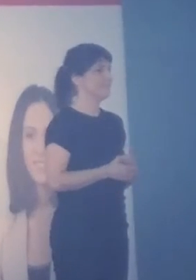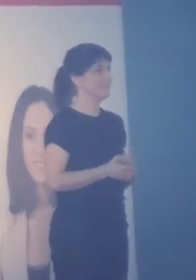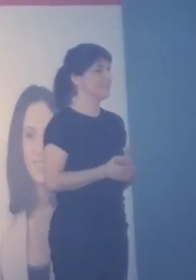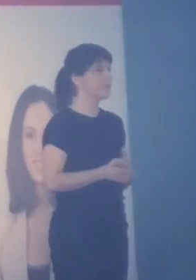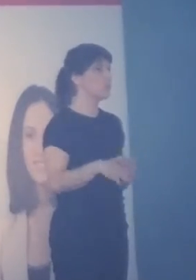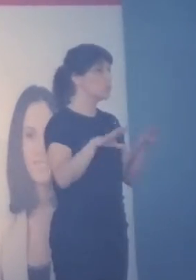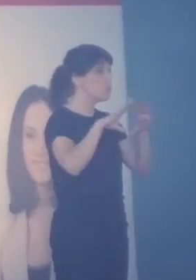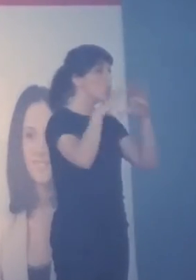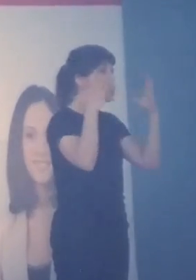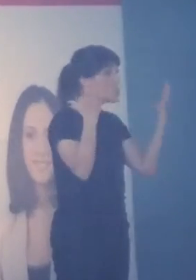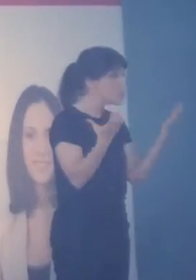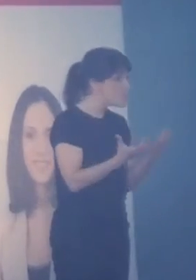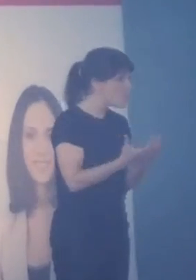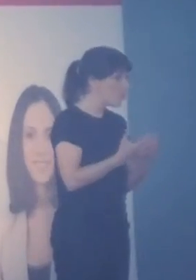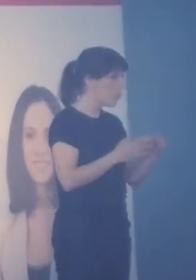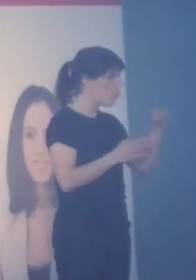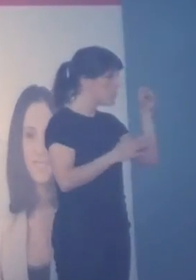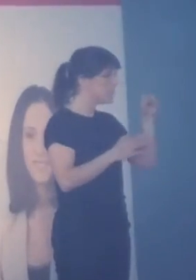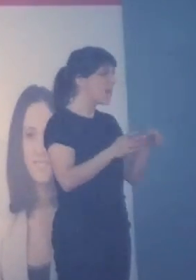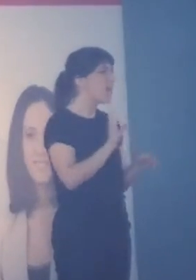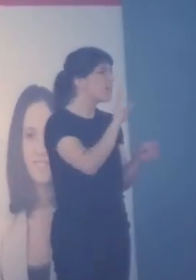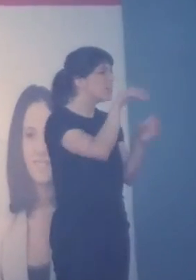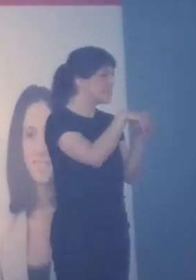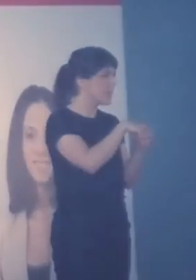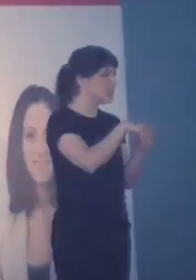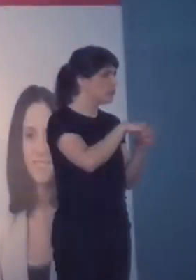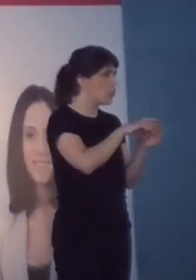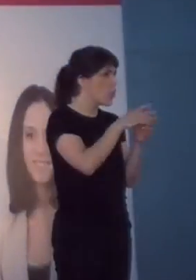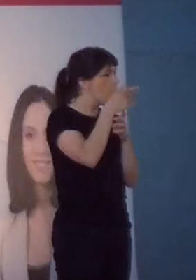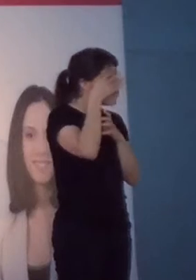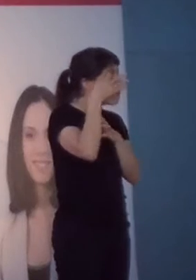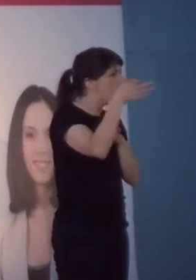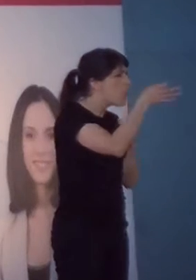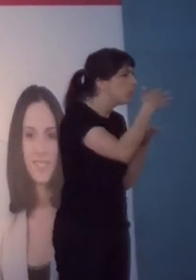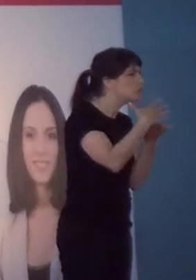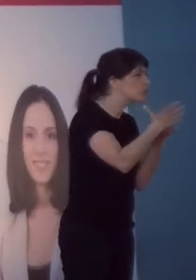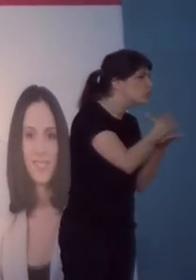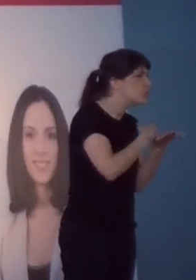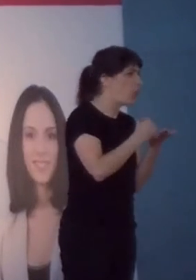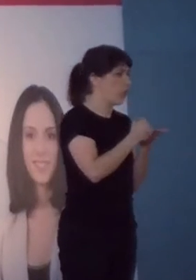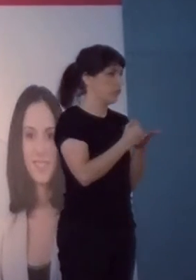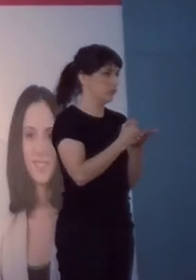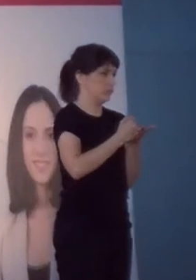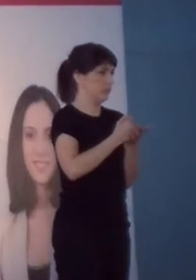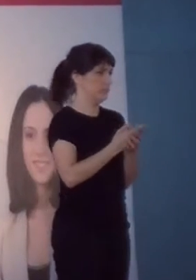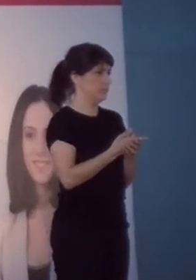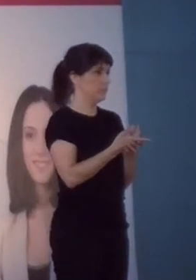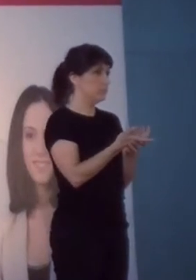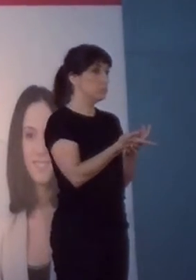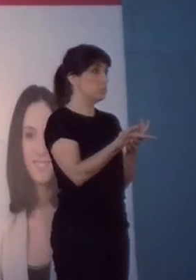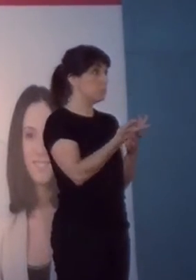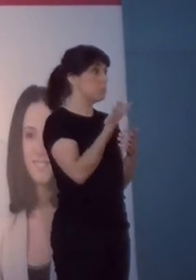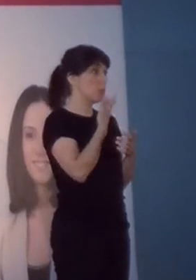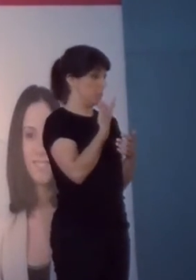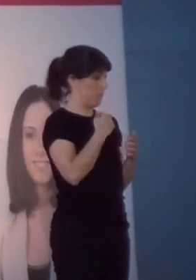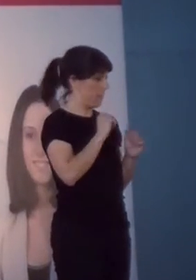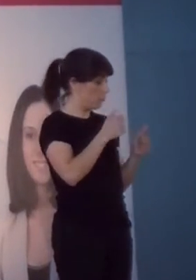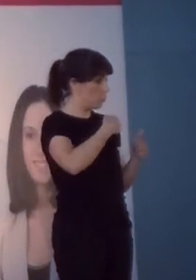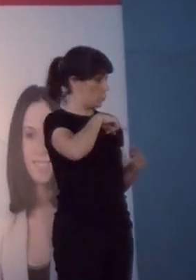Un mundo comunista no que todos os povos e todas as nacións, empezando pola nosa,